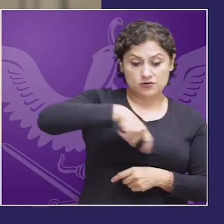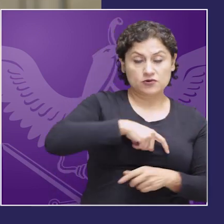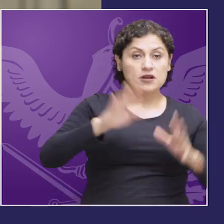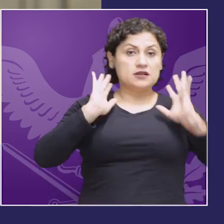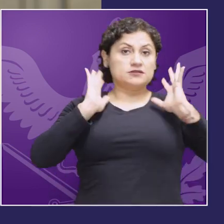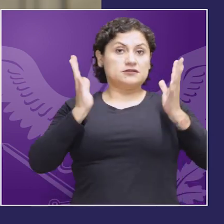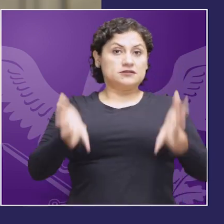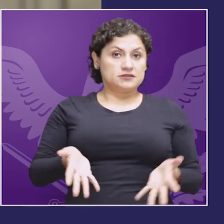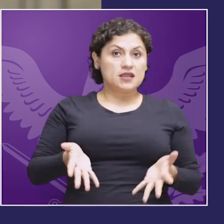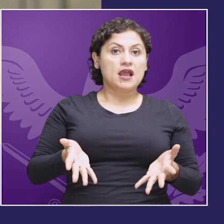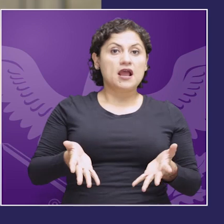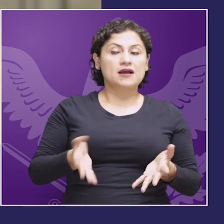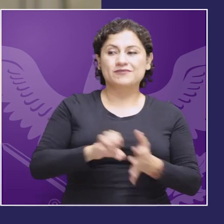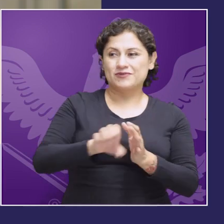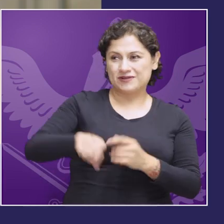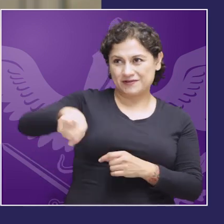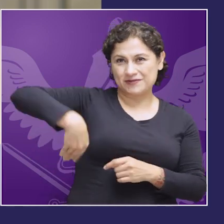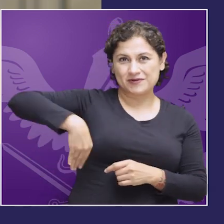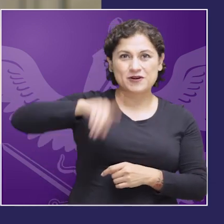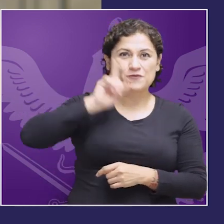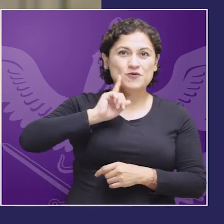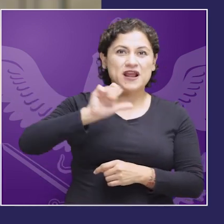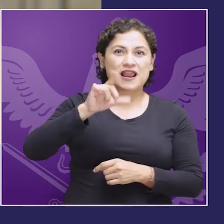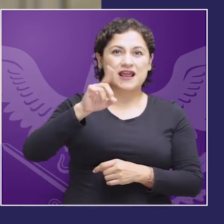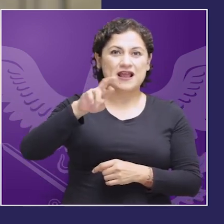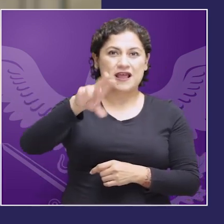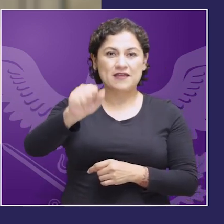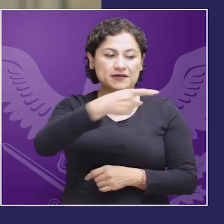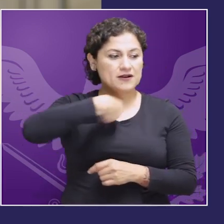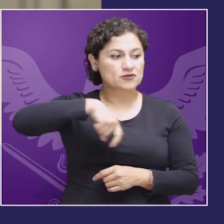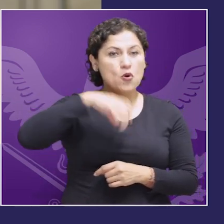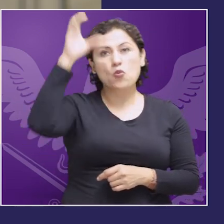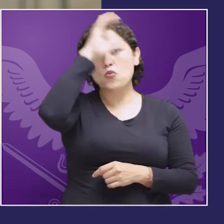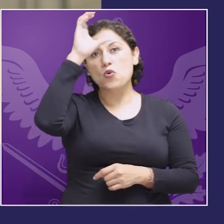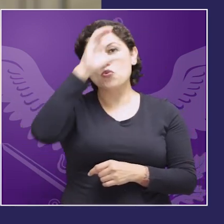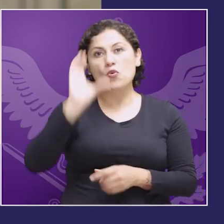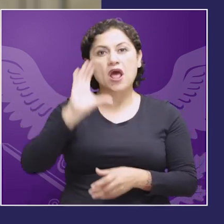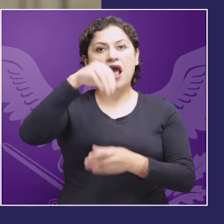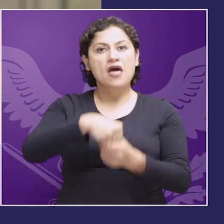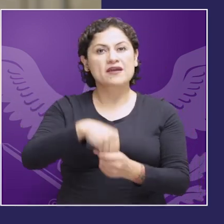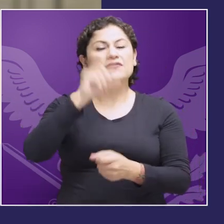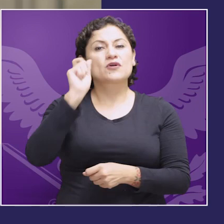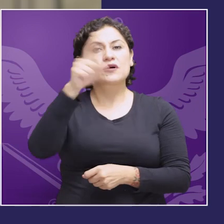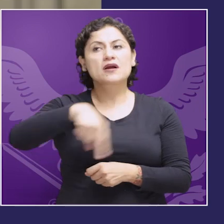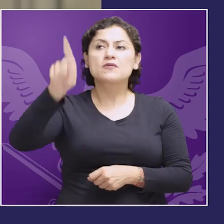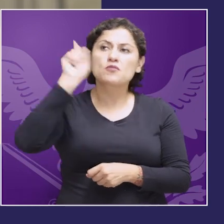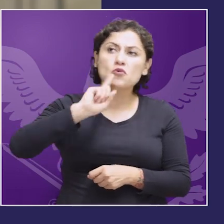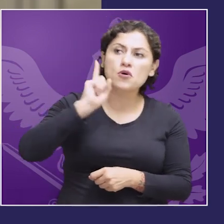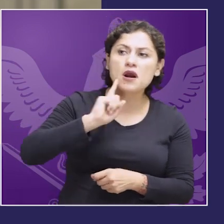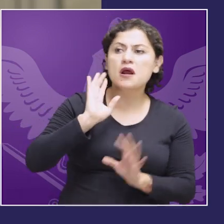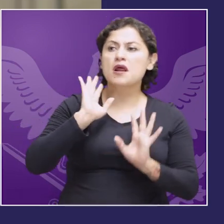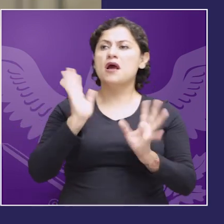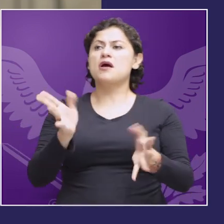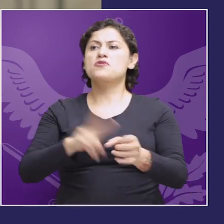el fondo, la cultura de las personas que hemos normalizado, lo que decía Alejandra, las mujeres